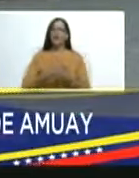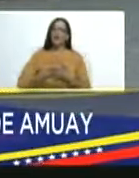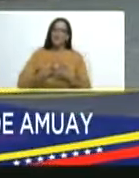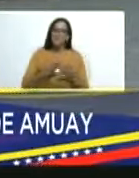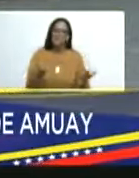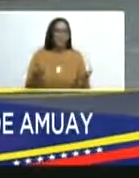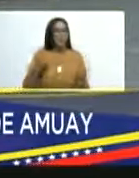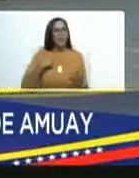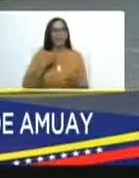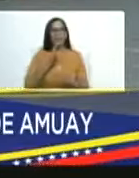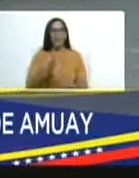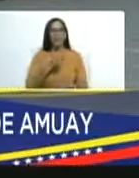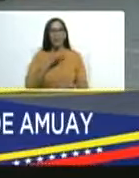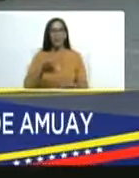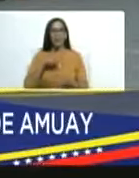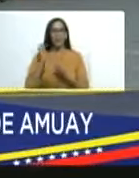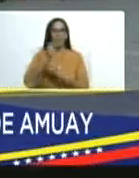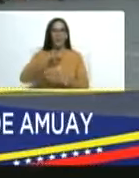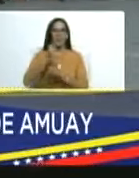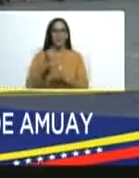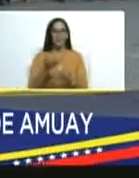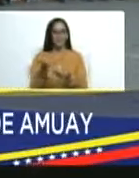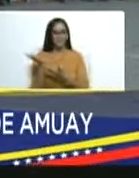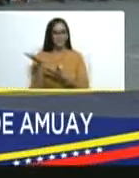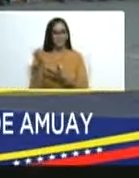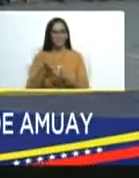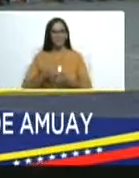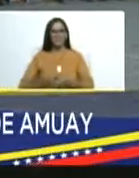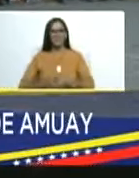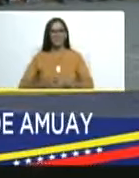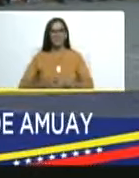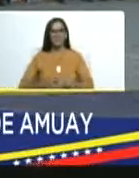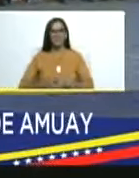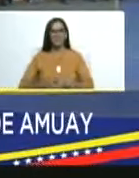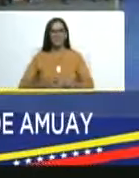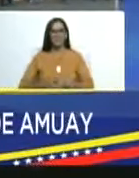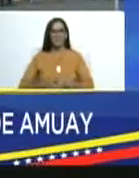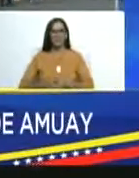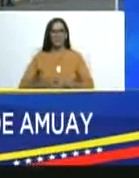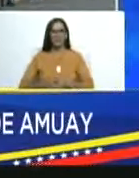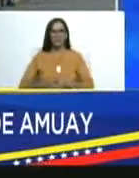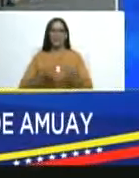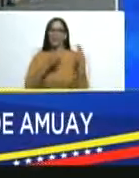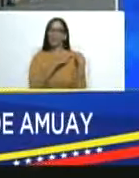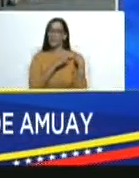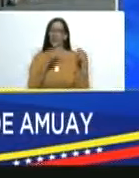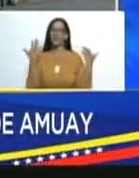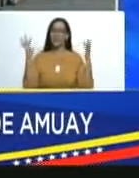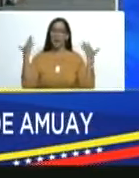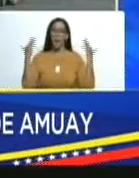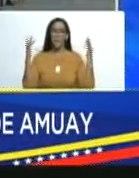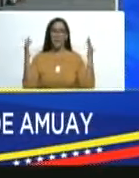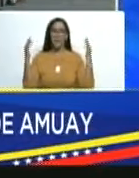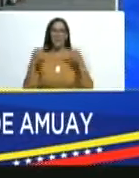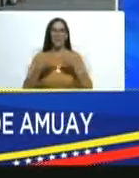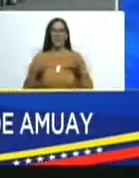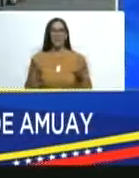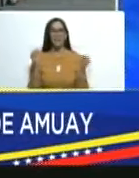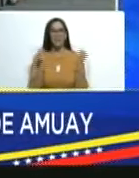cualquier respuesta por parte de nuestros pescadores. Adelante, presidente. Bueno, lo que nos toca es darle un aplauso. La red de frío.